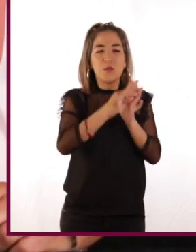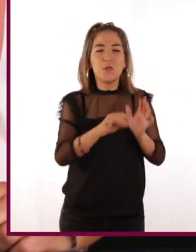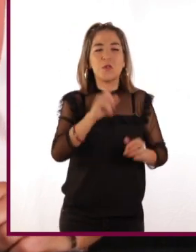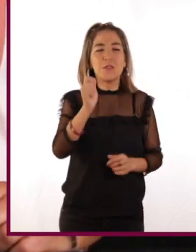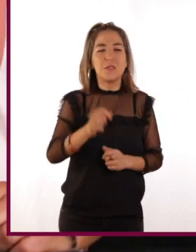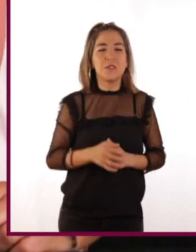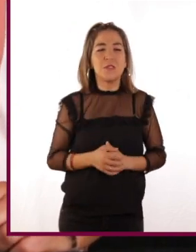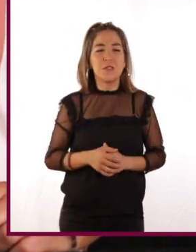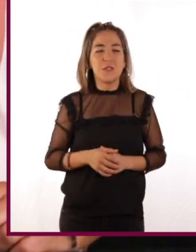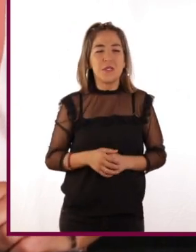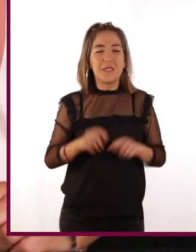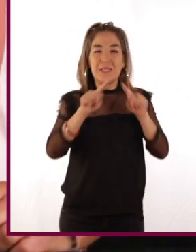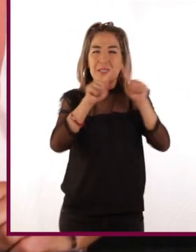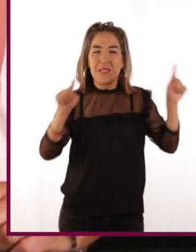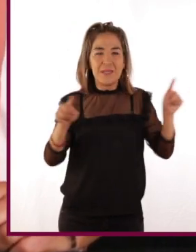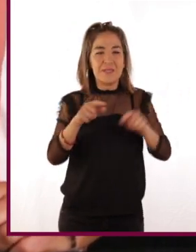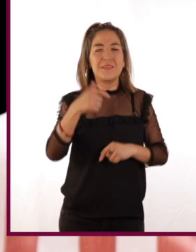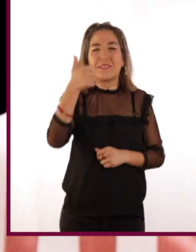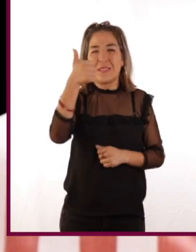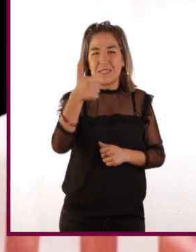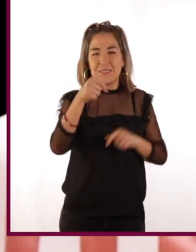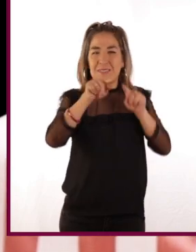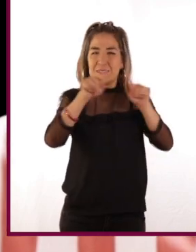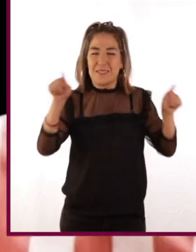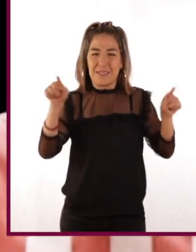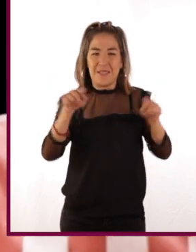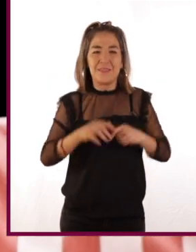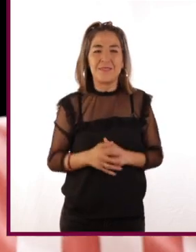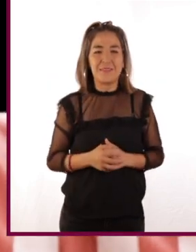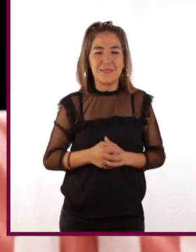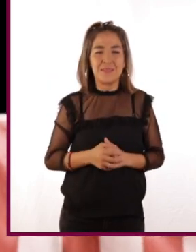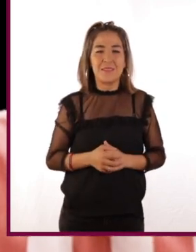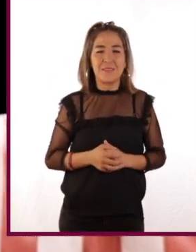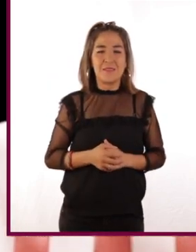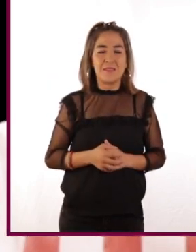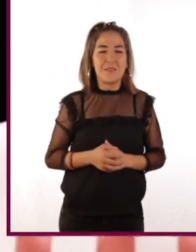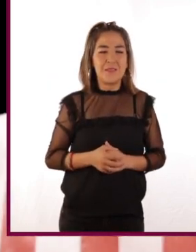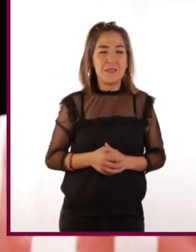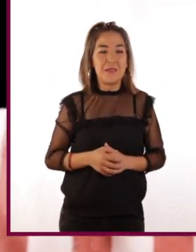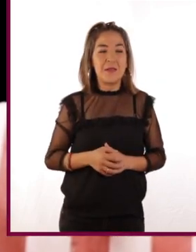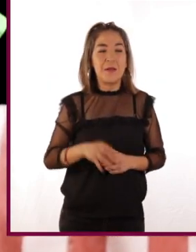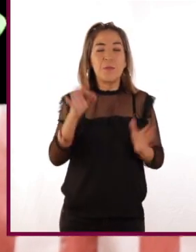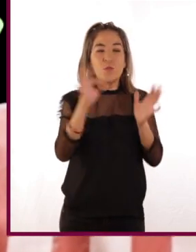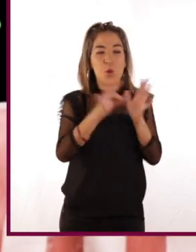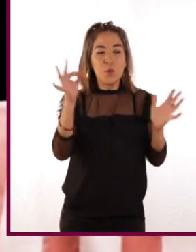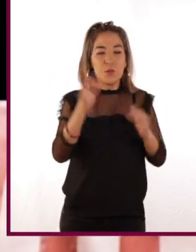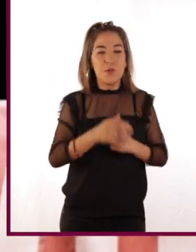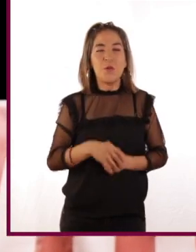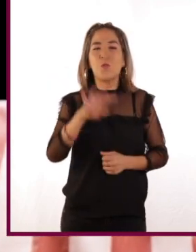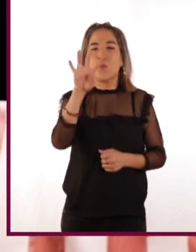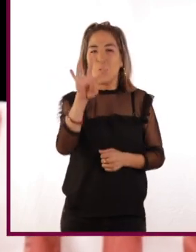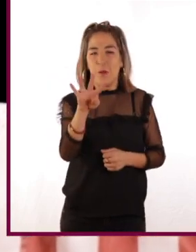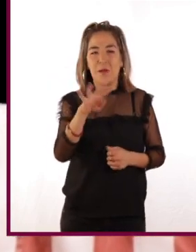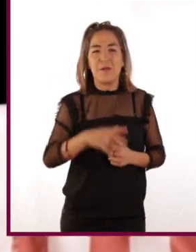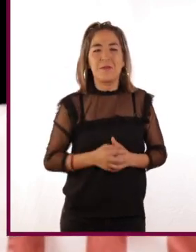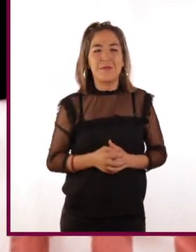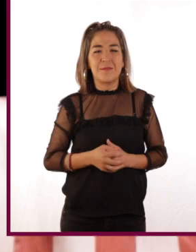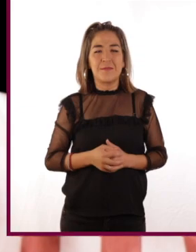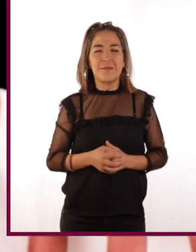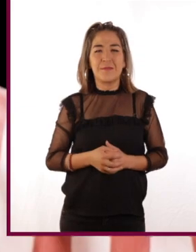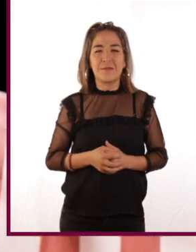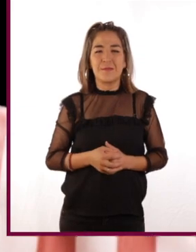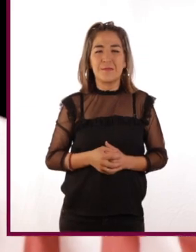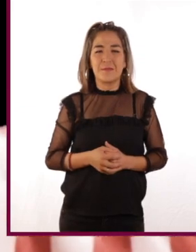cuántas aristas? 1, 2, 3, 4, 5 y 6. ¿Y cuántos vértices? 1, 2, 3,